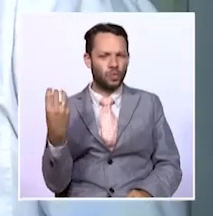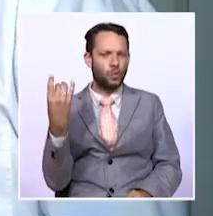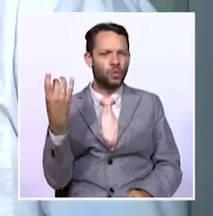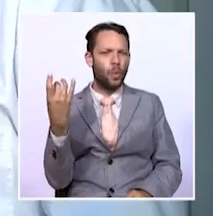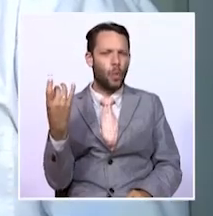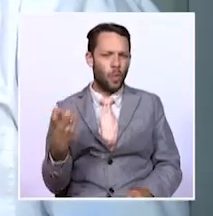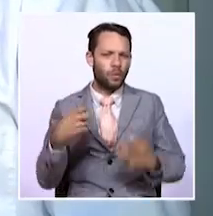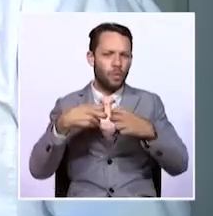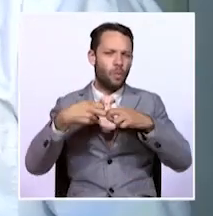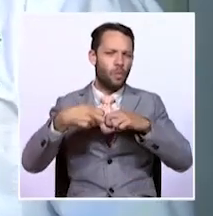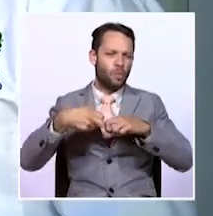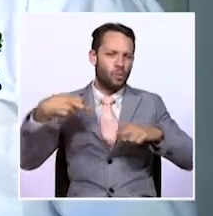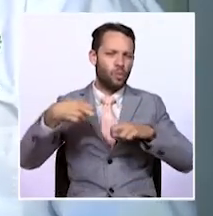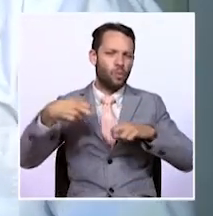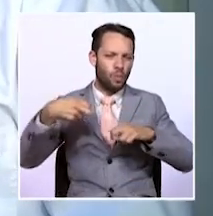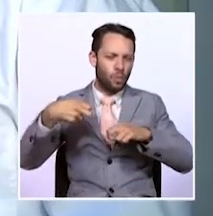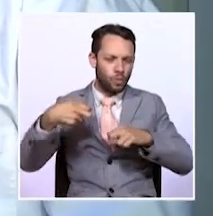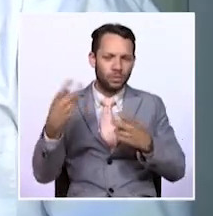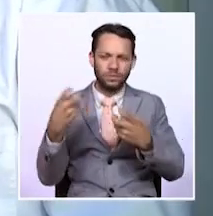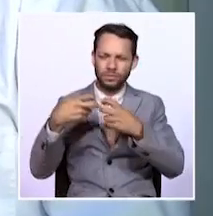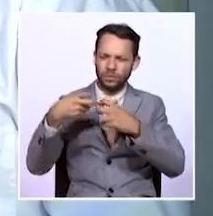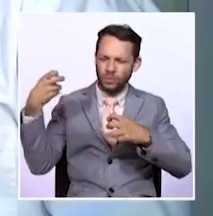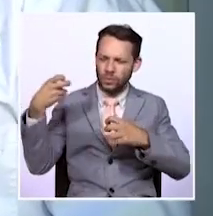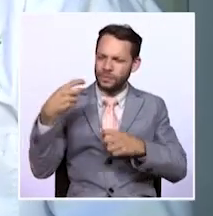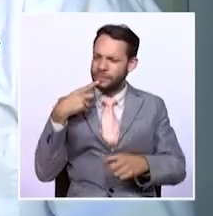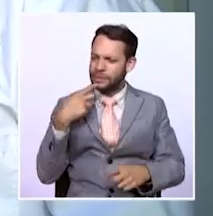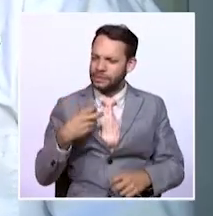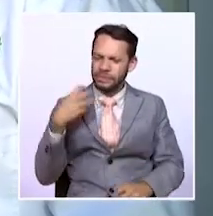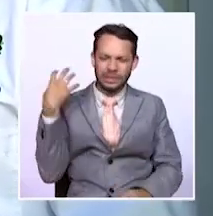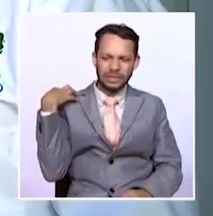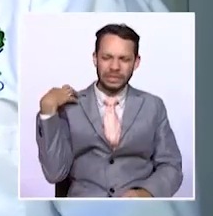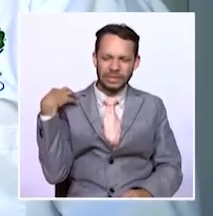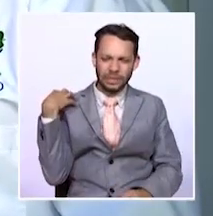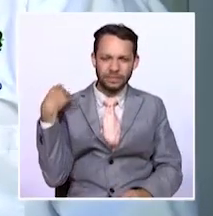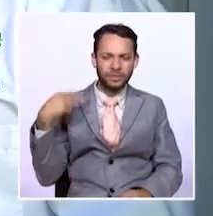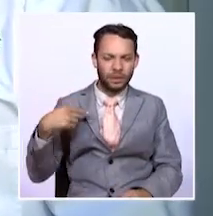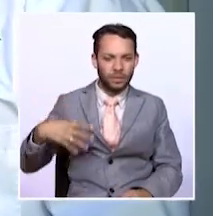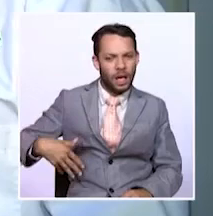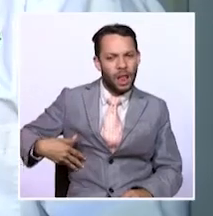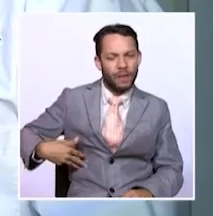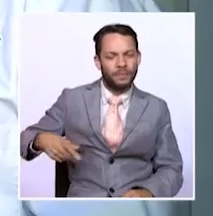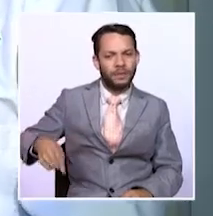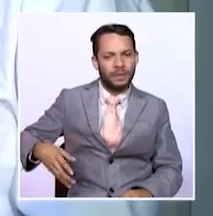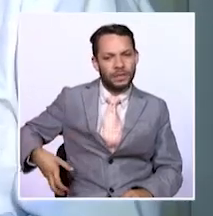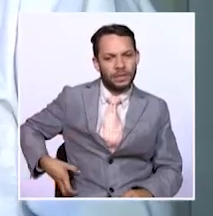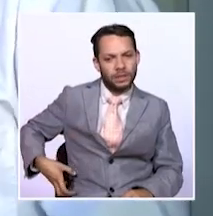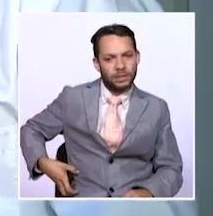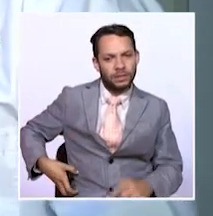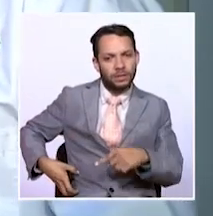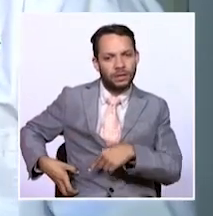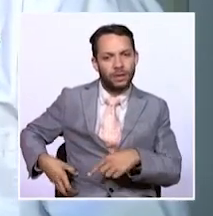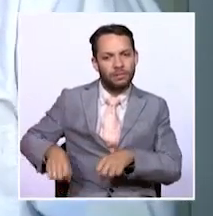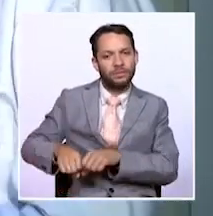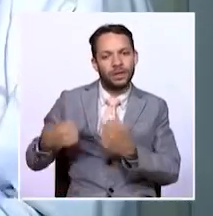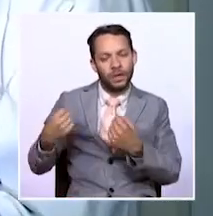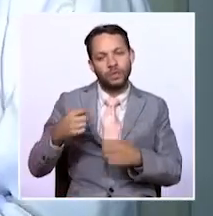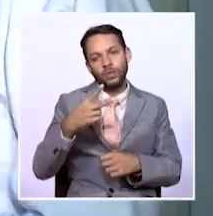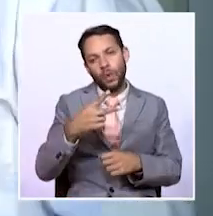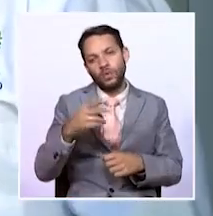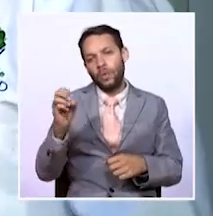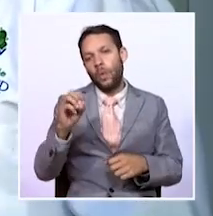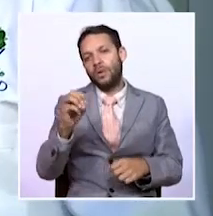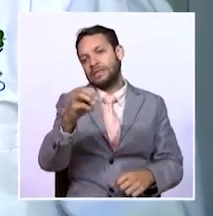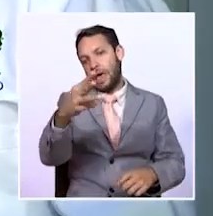diagnóstico diferencial para evaluar qué tipo de estructura es la que se encuentra afectada y en muchos casos vemos que tienen dos cosas o